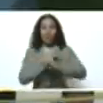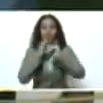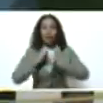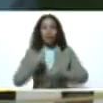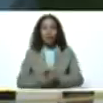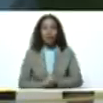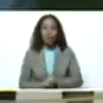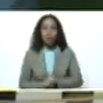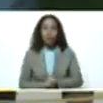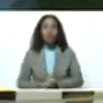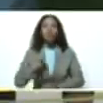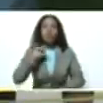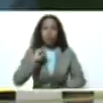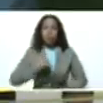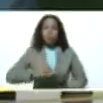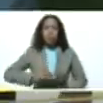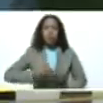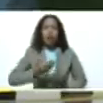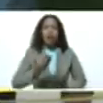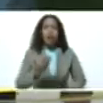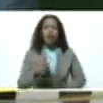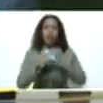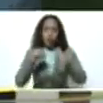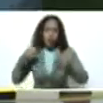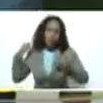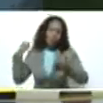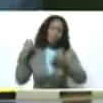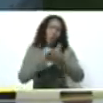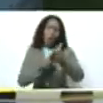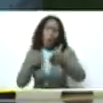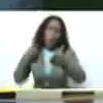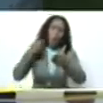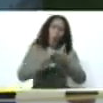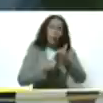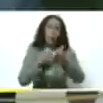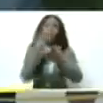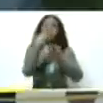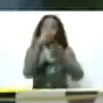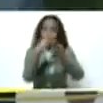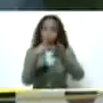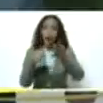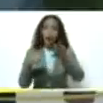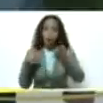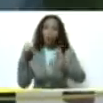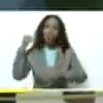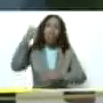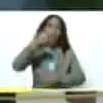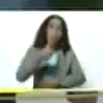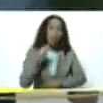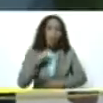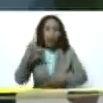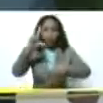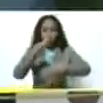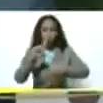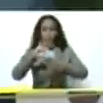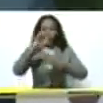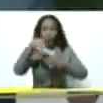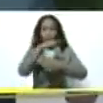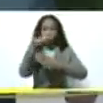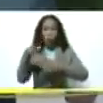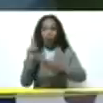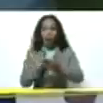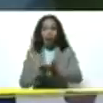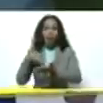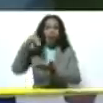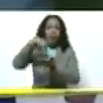Ha valido la pena toda la lucha de varias generaciones de latinoamericanos y caribeños por